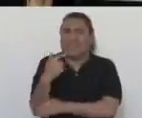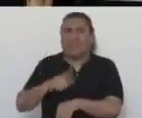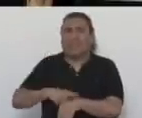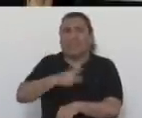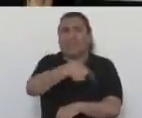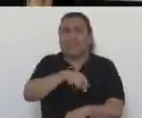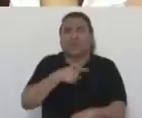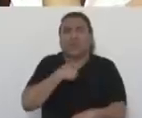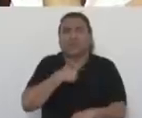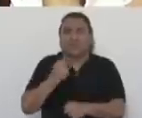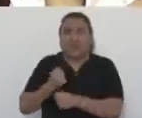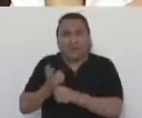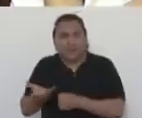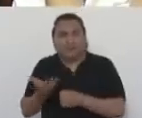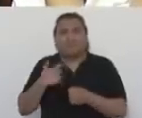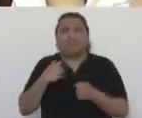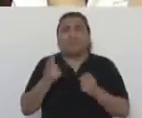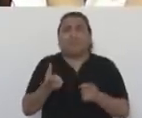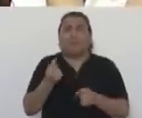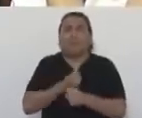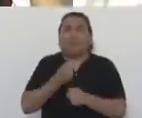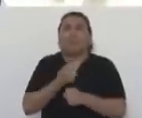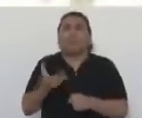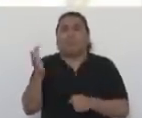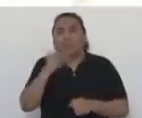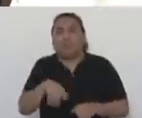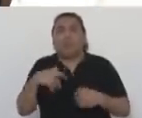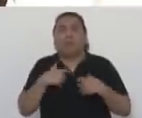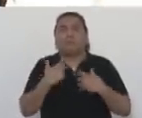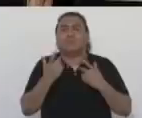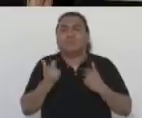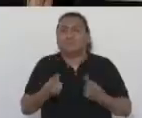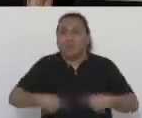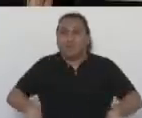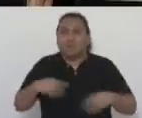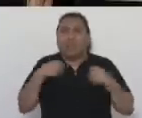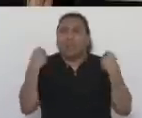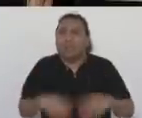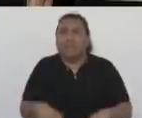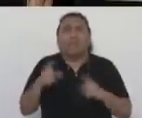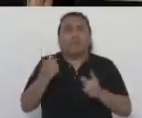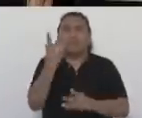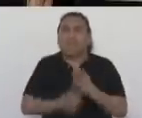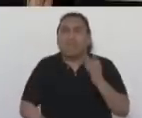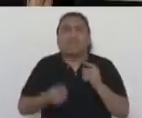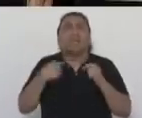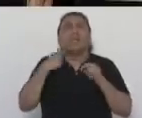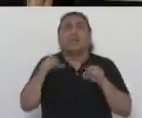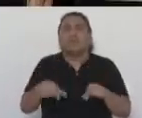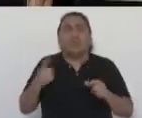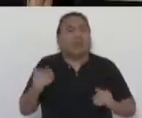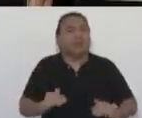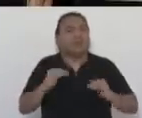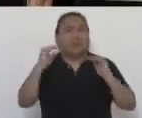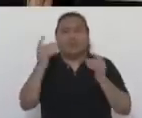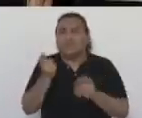trabajado incansablemente día tras día para cubrir mis debilidades y errores y, francamente, estos crecieron en los